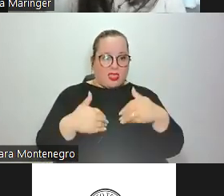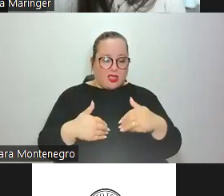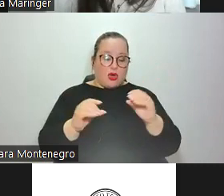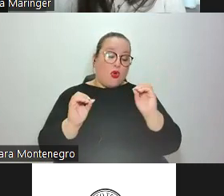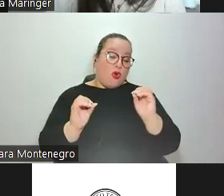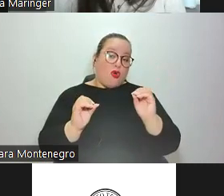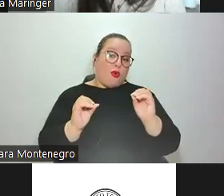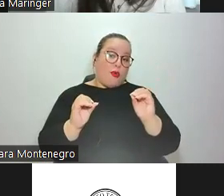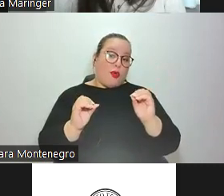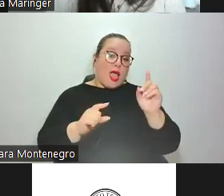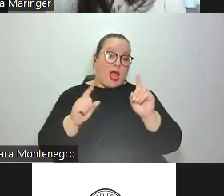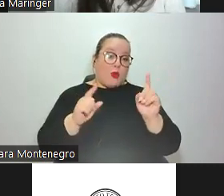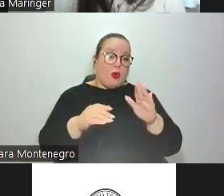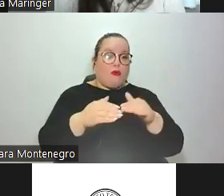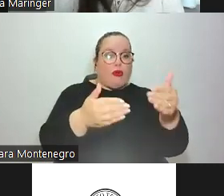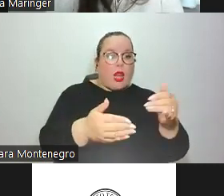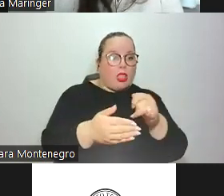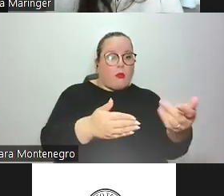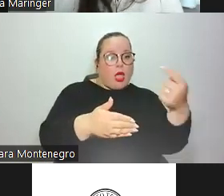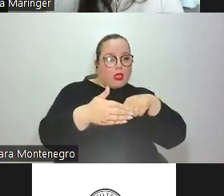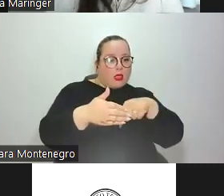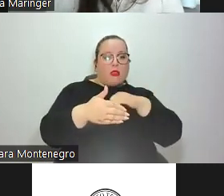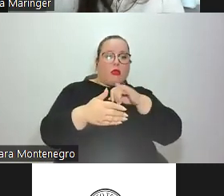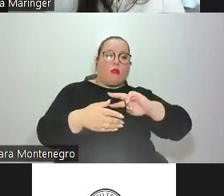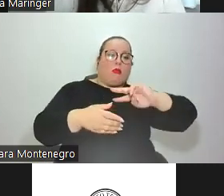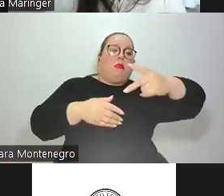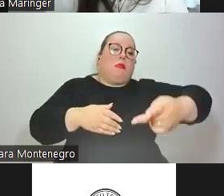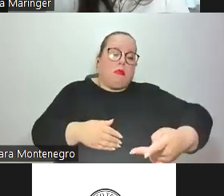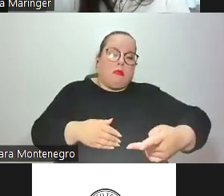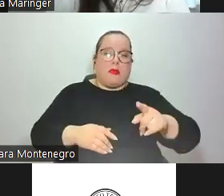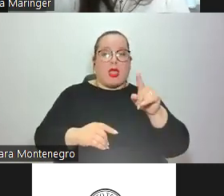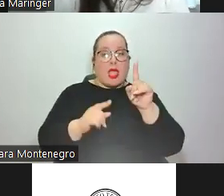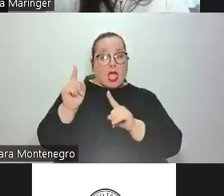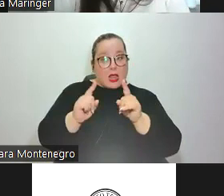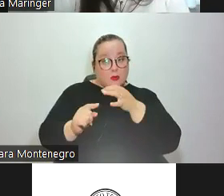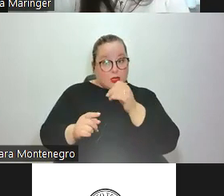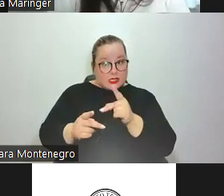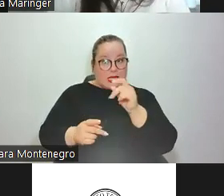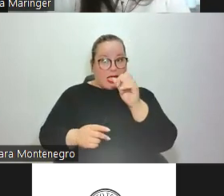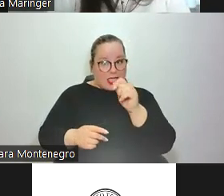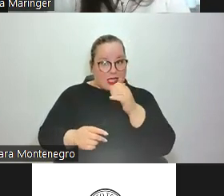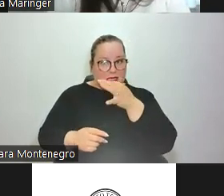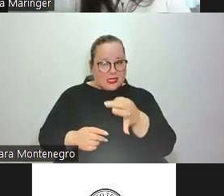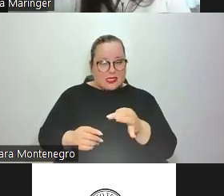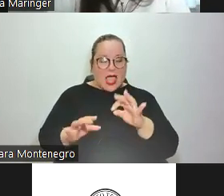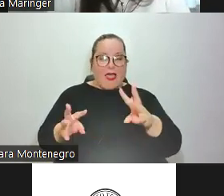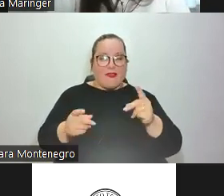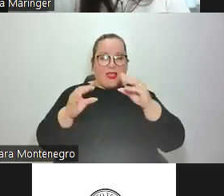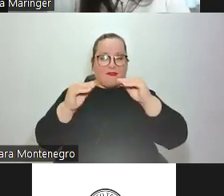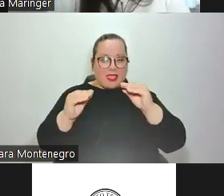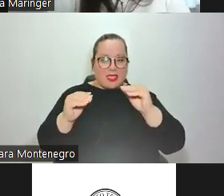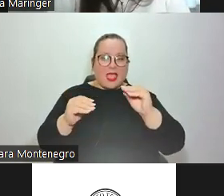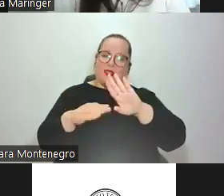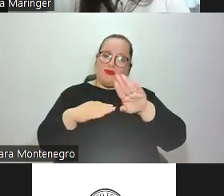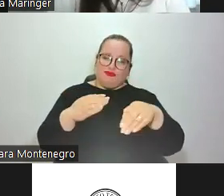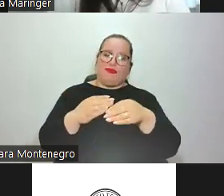revés. Katherine dice que hoy en día las habilidades blandas son un plus. Eso también es cierto. Y la